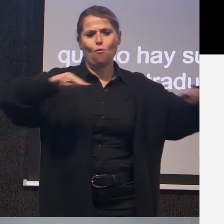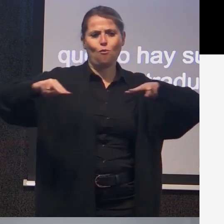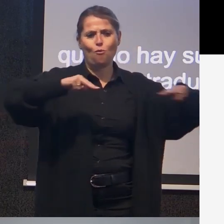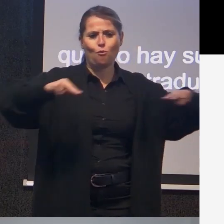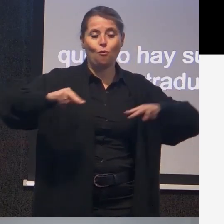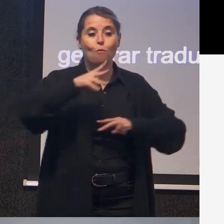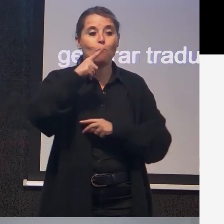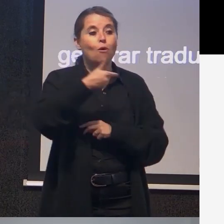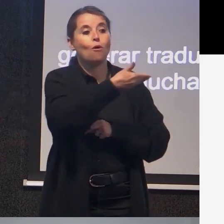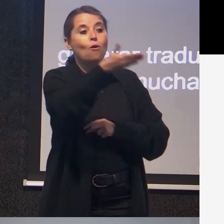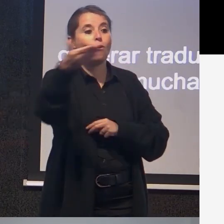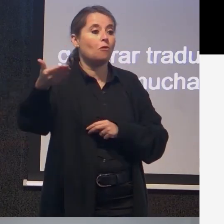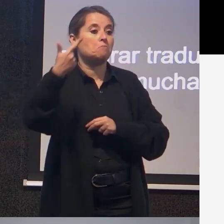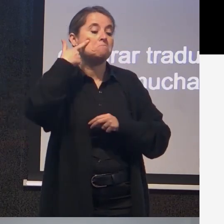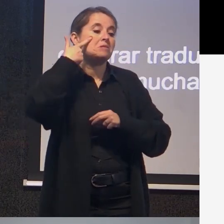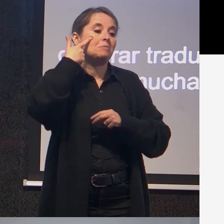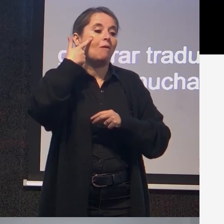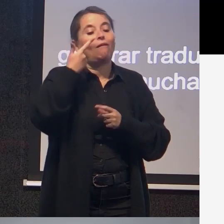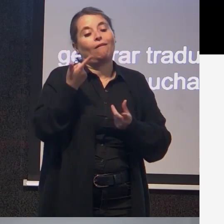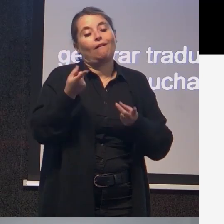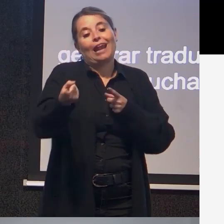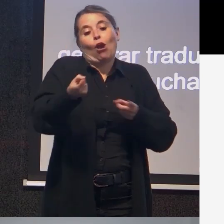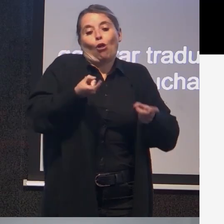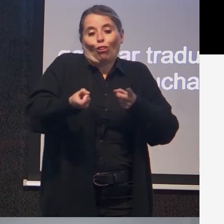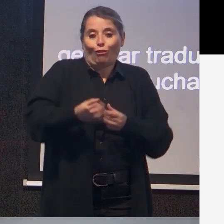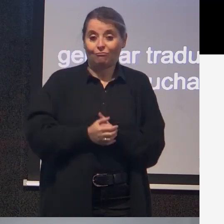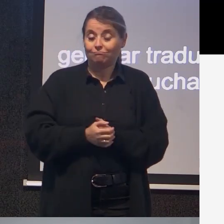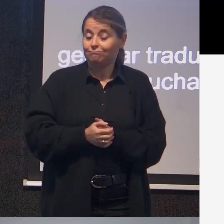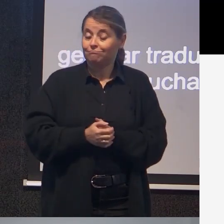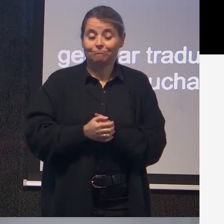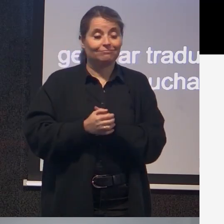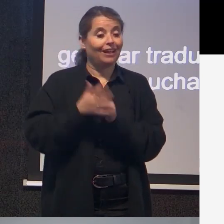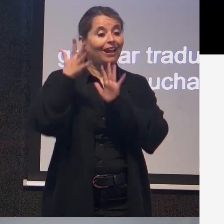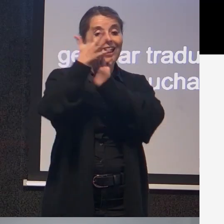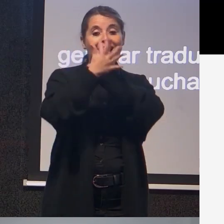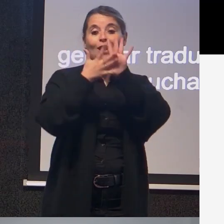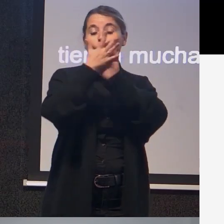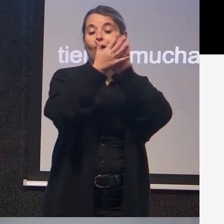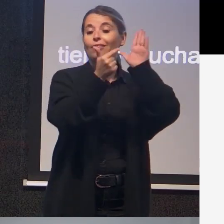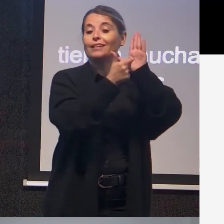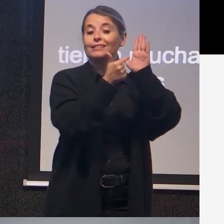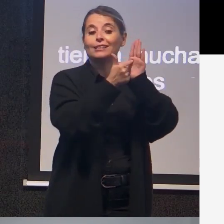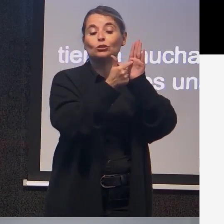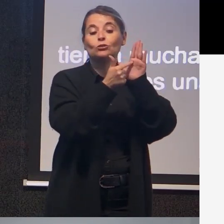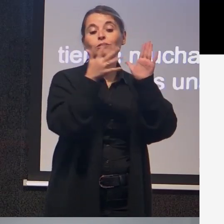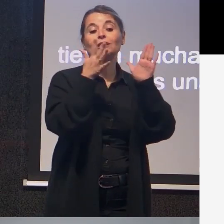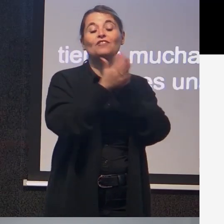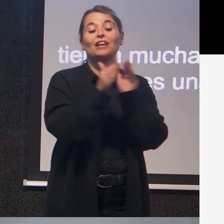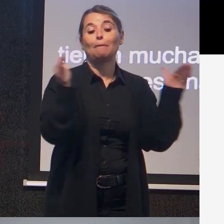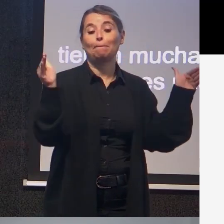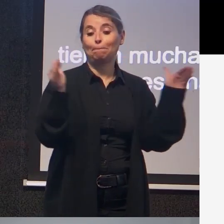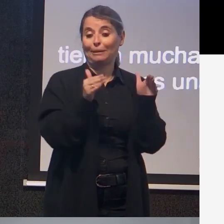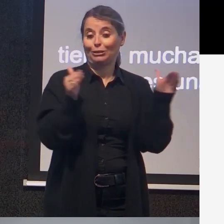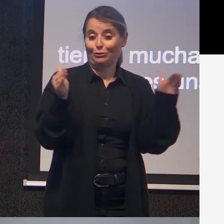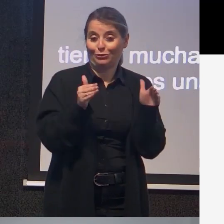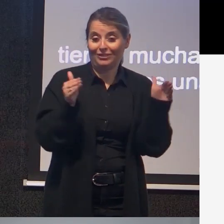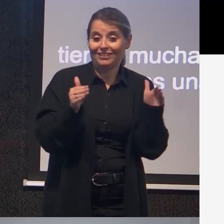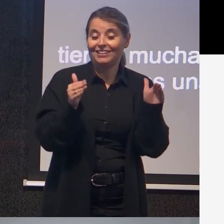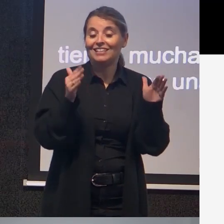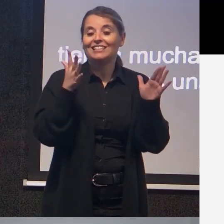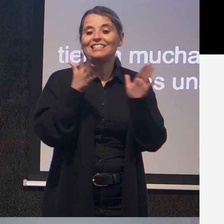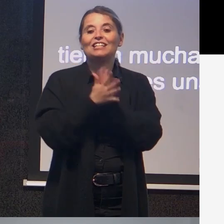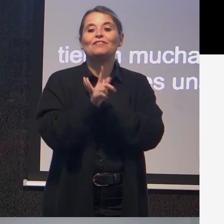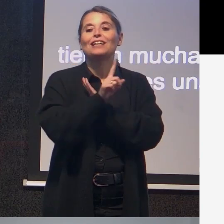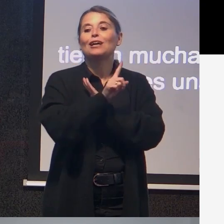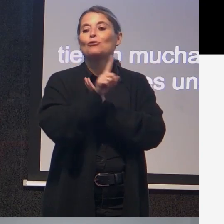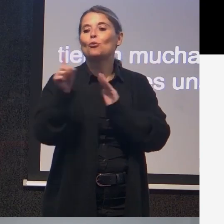mucha utilidad en el mercado. La lengua de signos, en cambio, es una lengua minoritaria y no es una